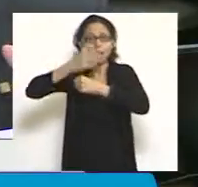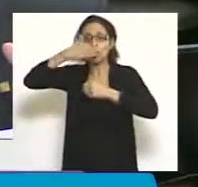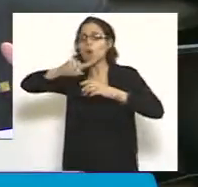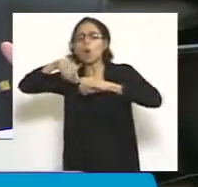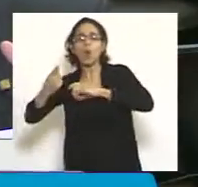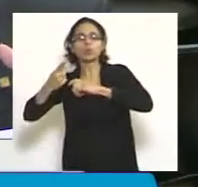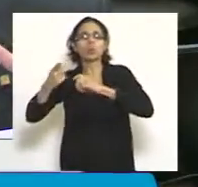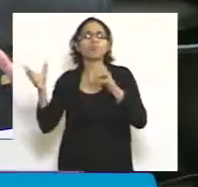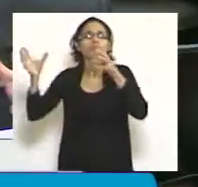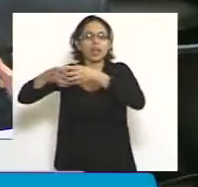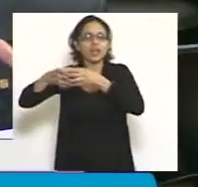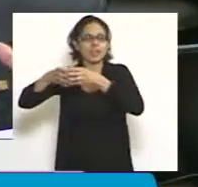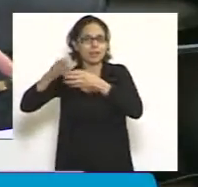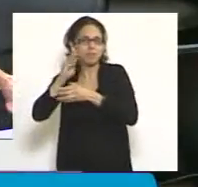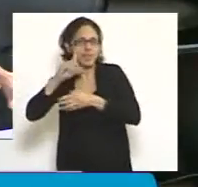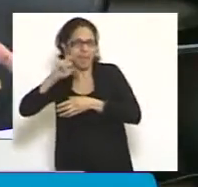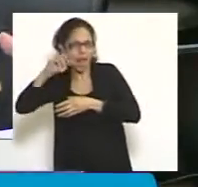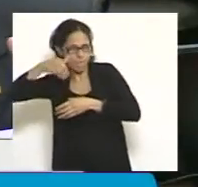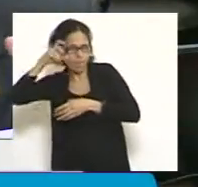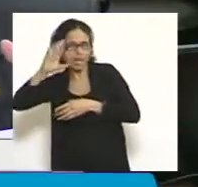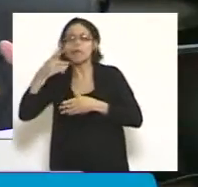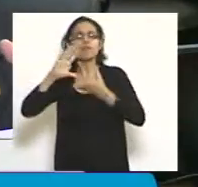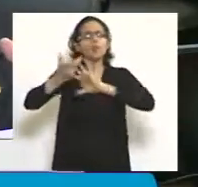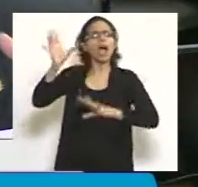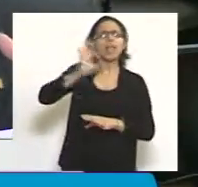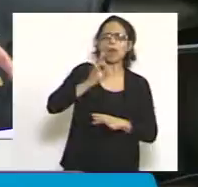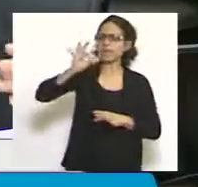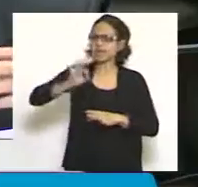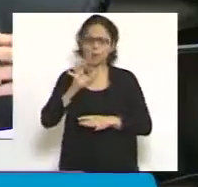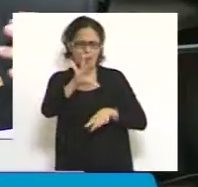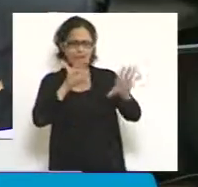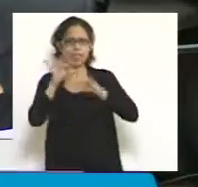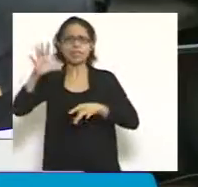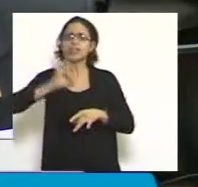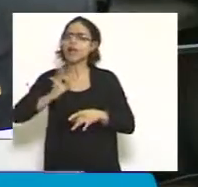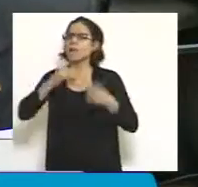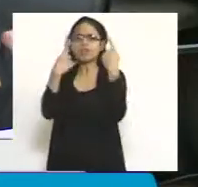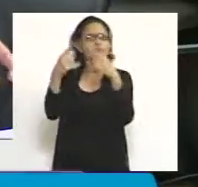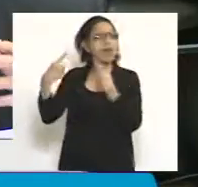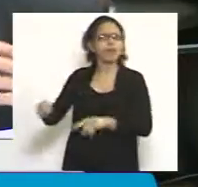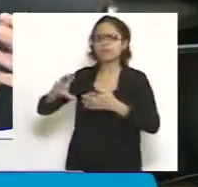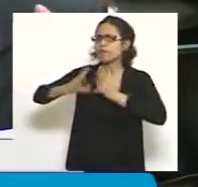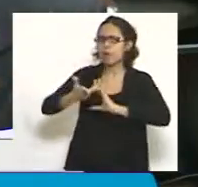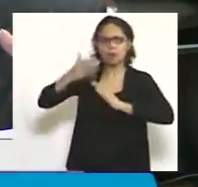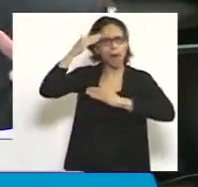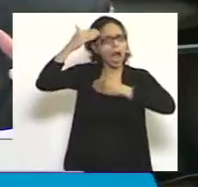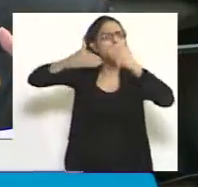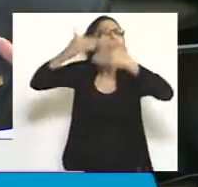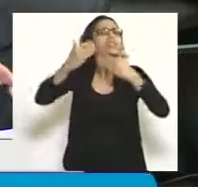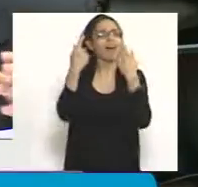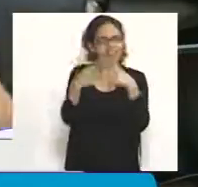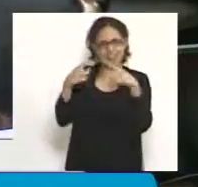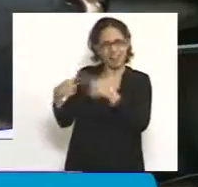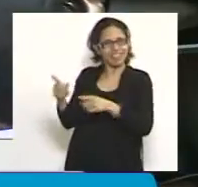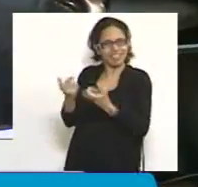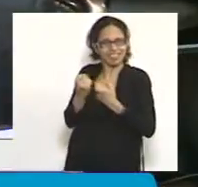de la Magistratura, se toman exámenes distintos, se tienen capacidades distintas, la evaluación de antecedentes